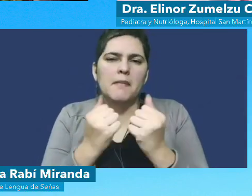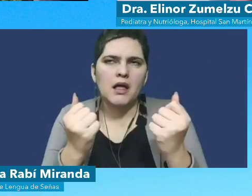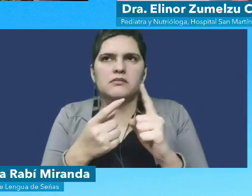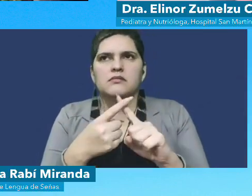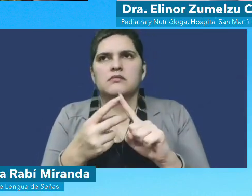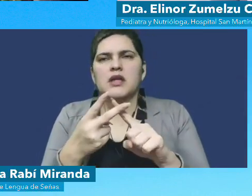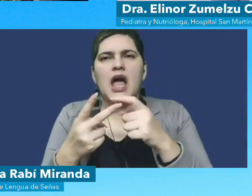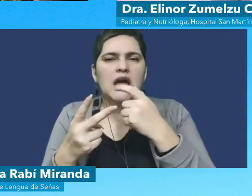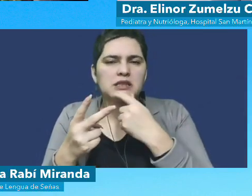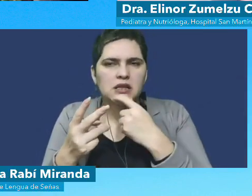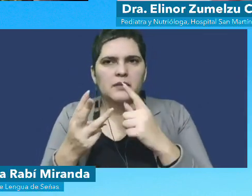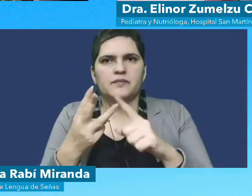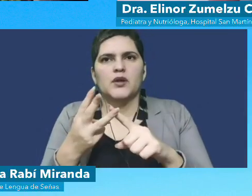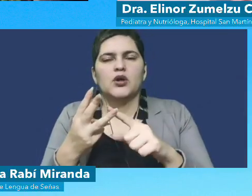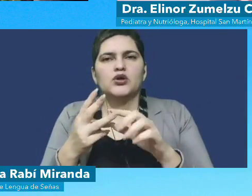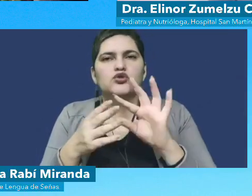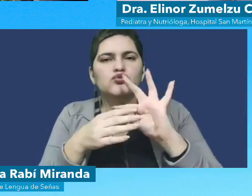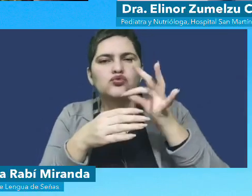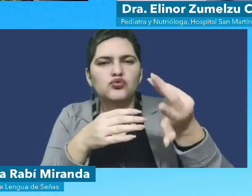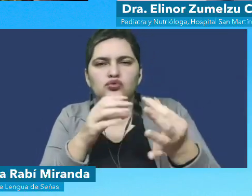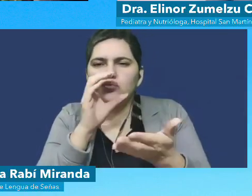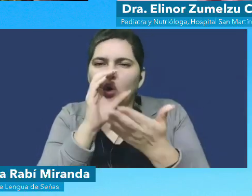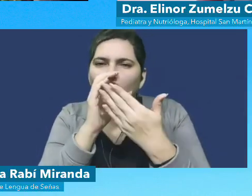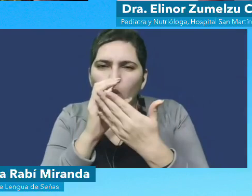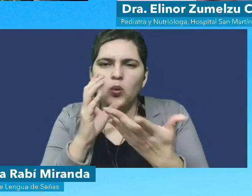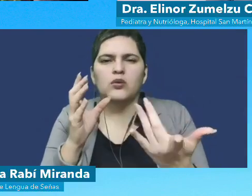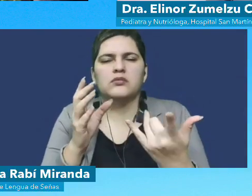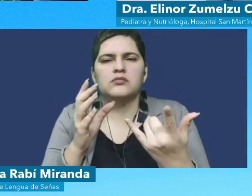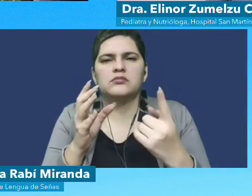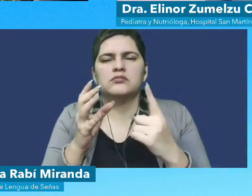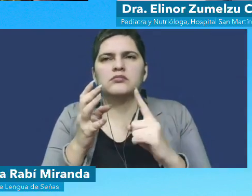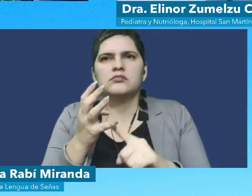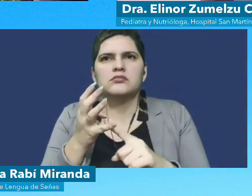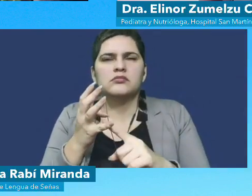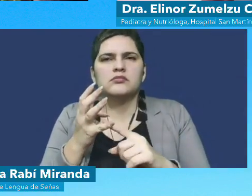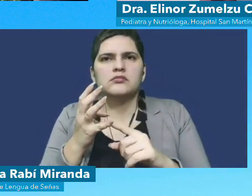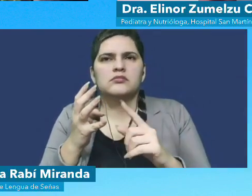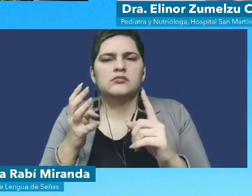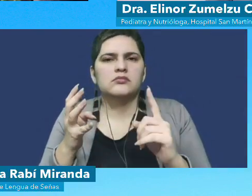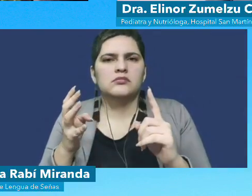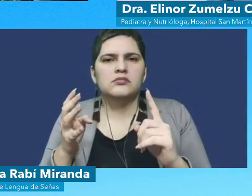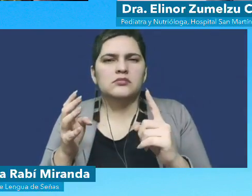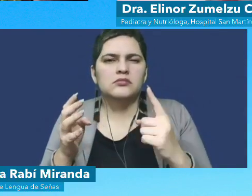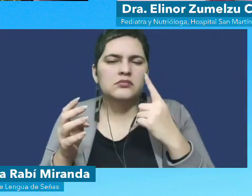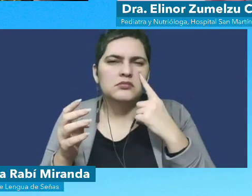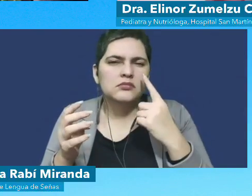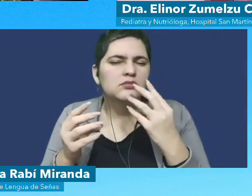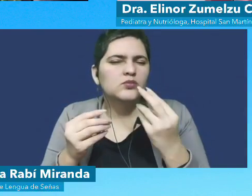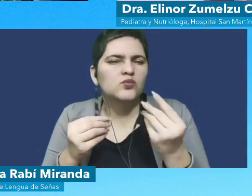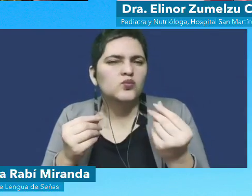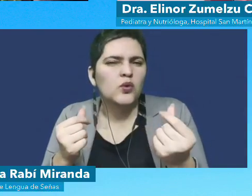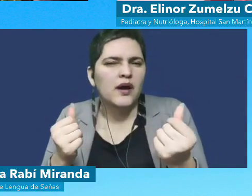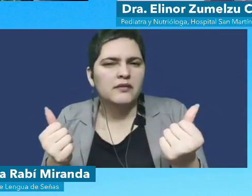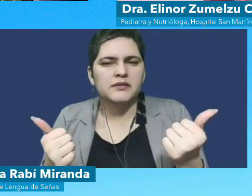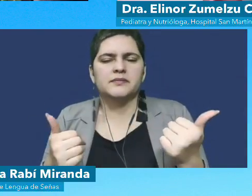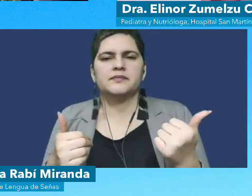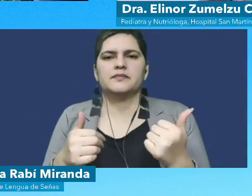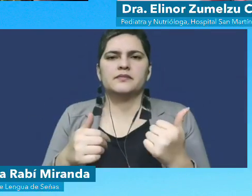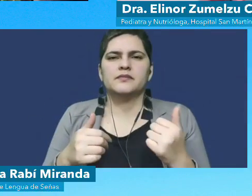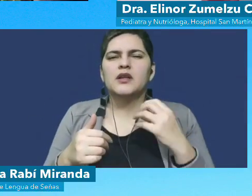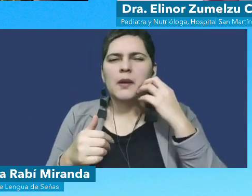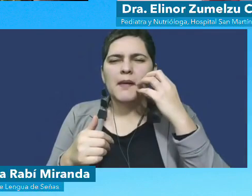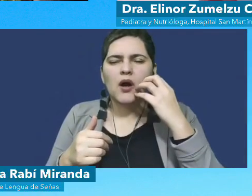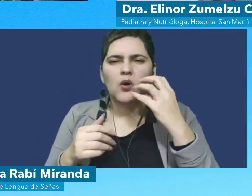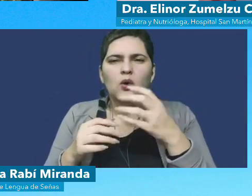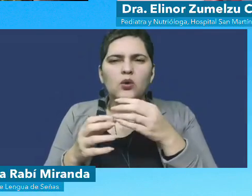de damasco, jugo de algo parecido al damasco suavecito. Entonces, cuando uno hace ese enfrentamiento, dice, perfecto, eso es